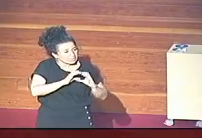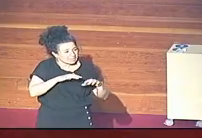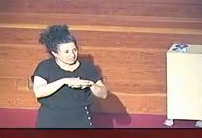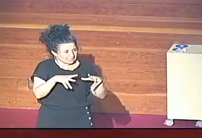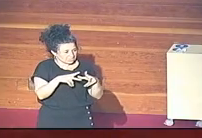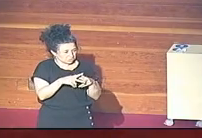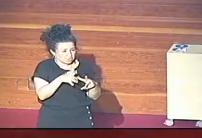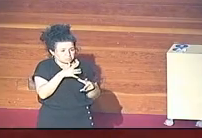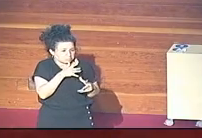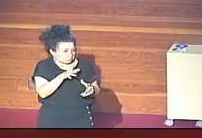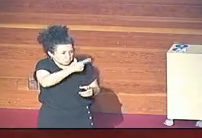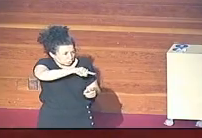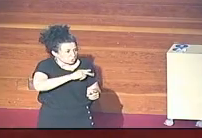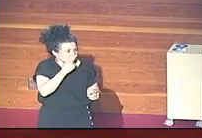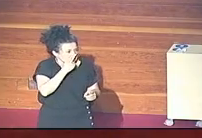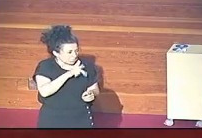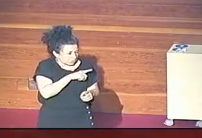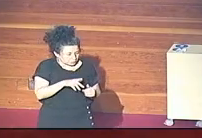a pasar a las conclusiones